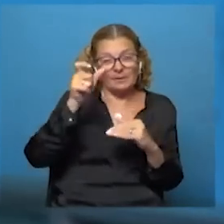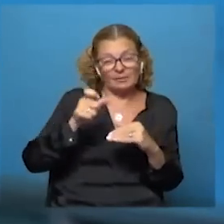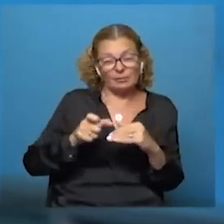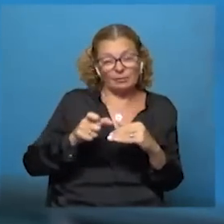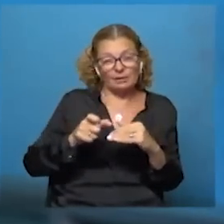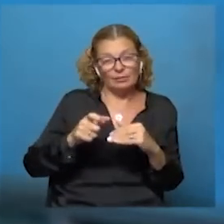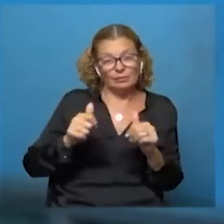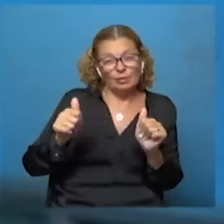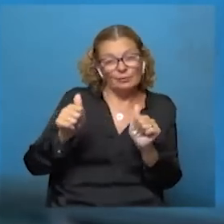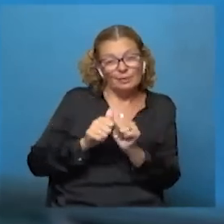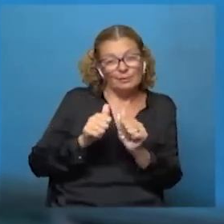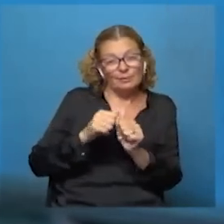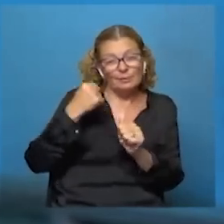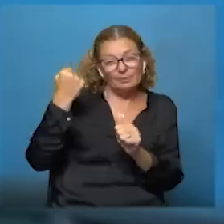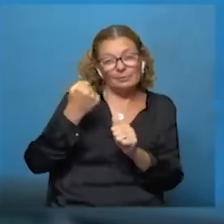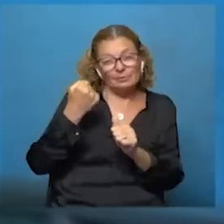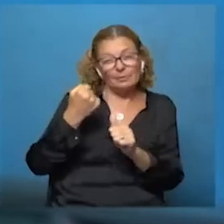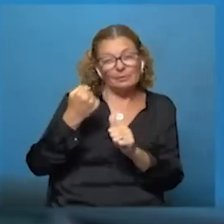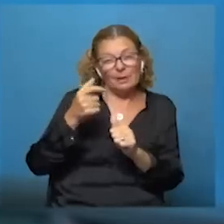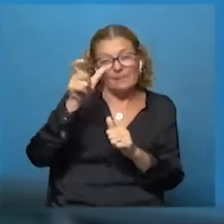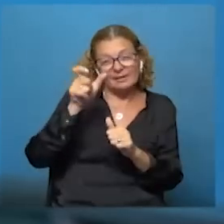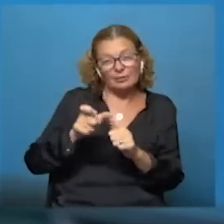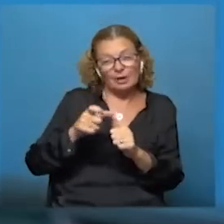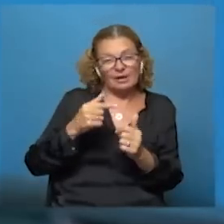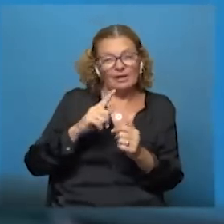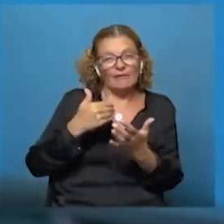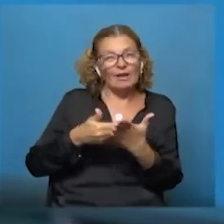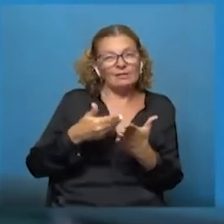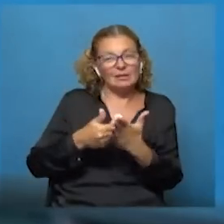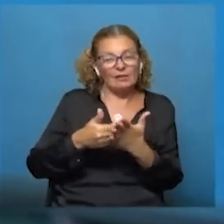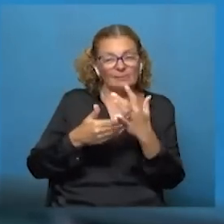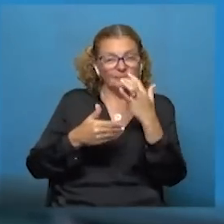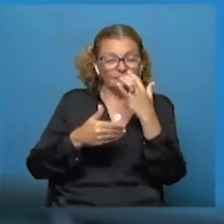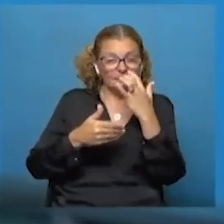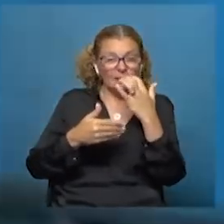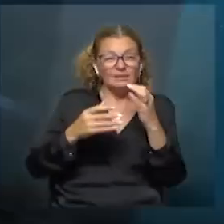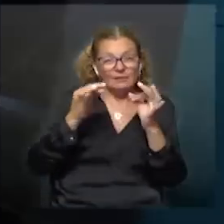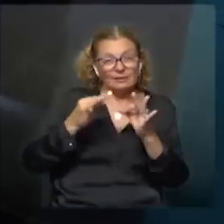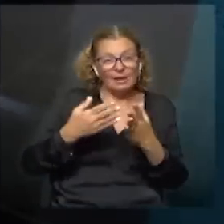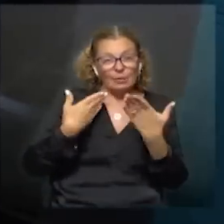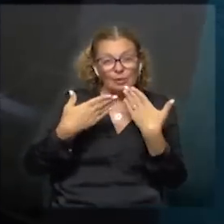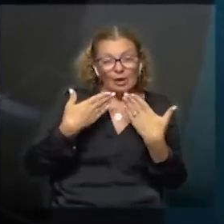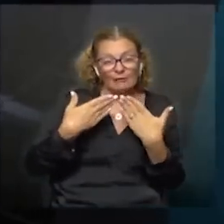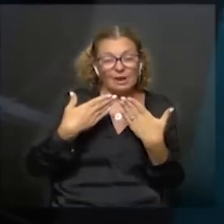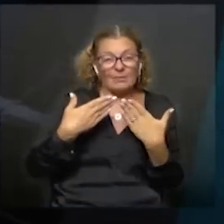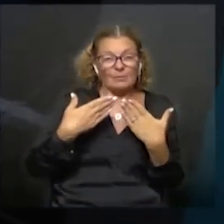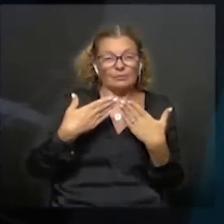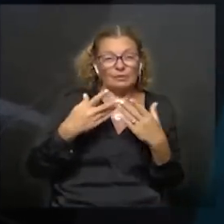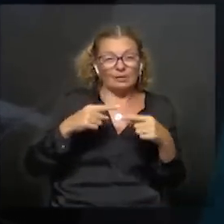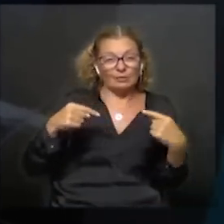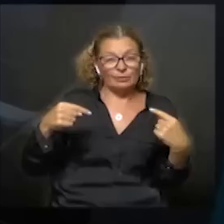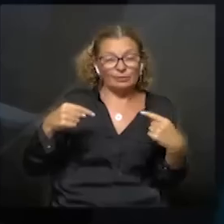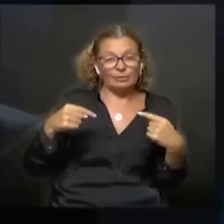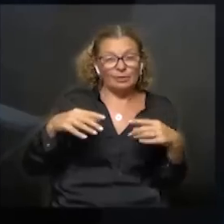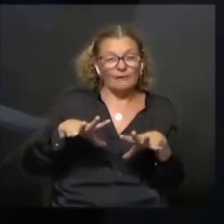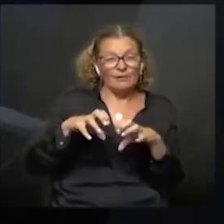porque yo era asesor fundamentalmente materia de personas ausentes y realmente cuando conversamos con Marta o Alfred algunas cosas